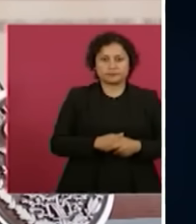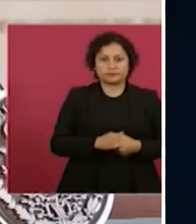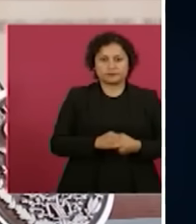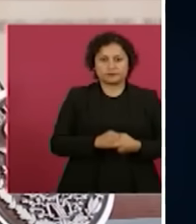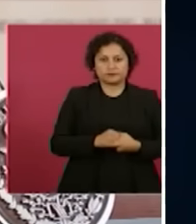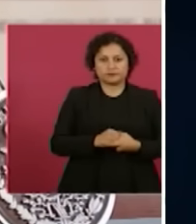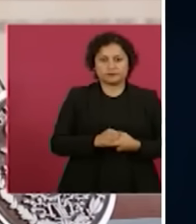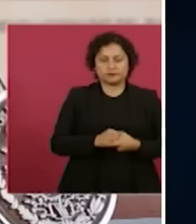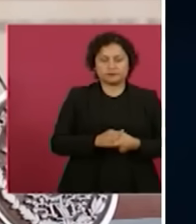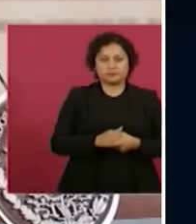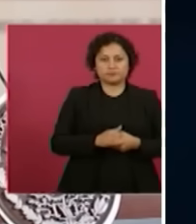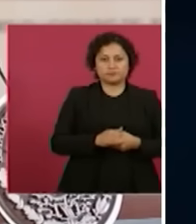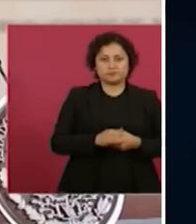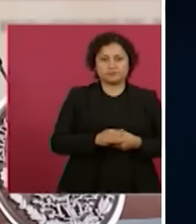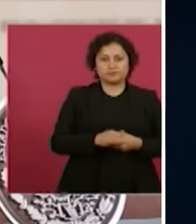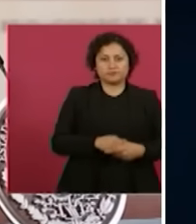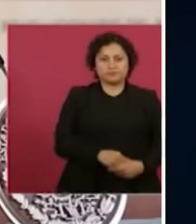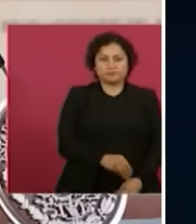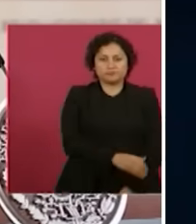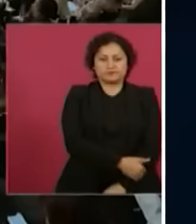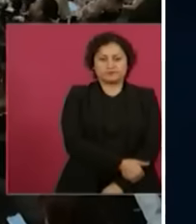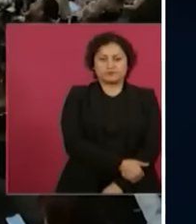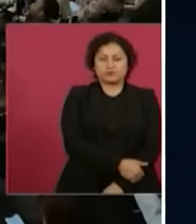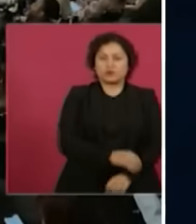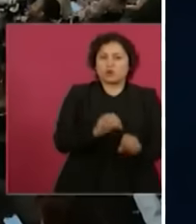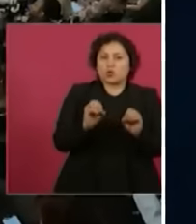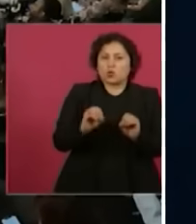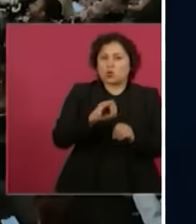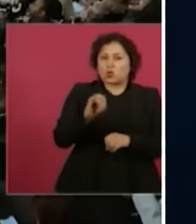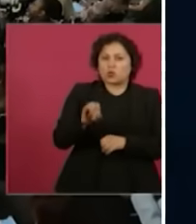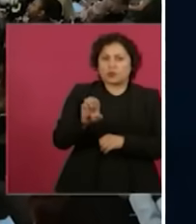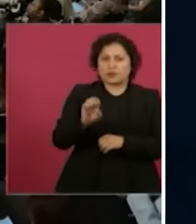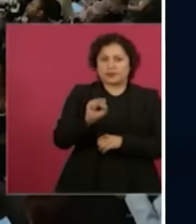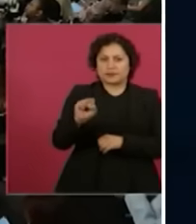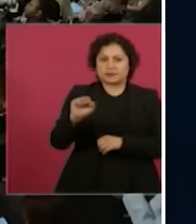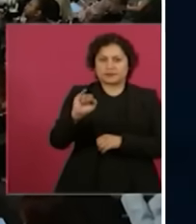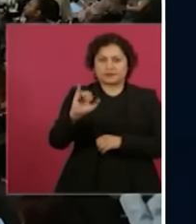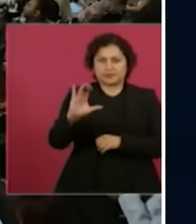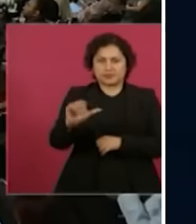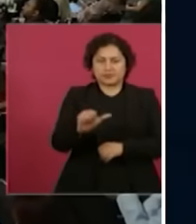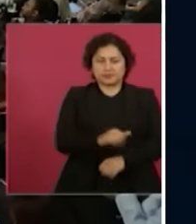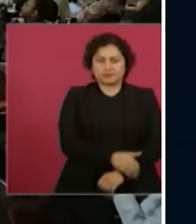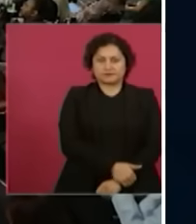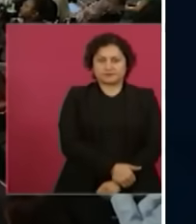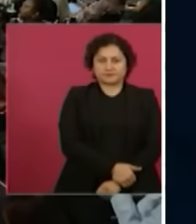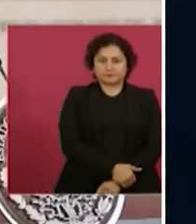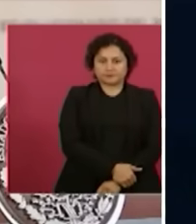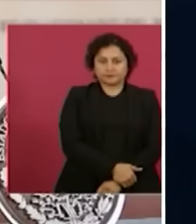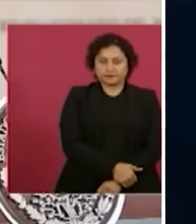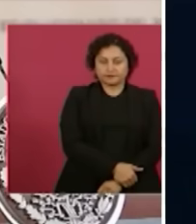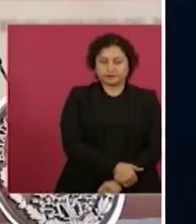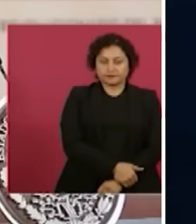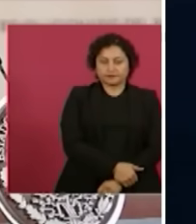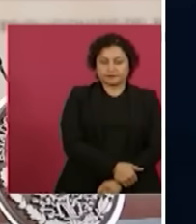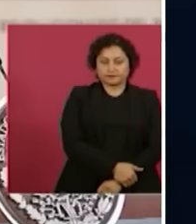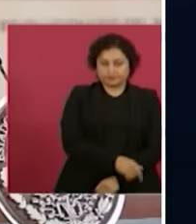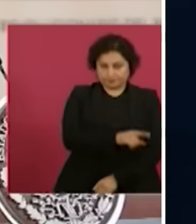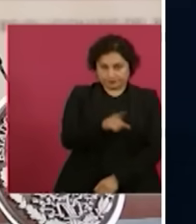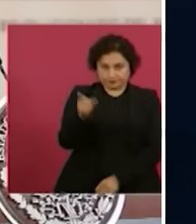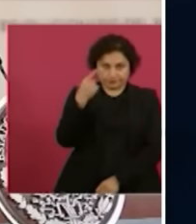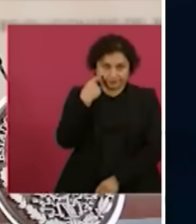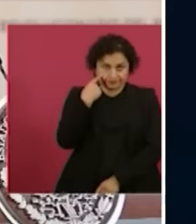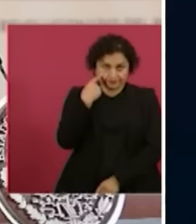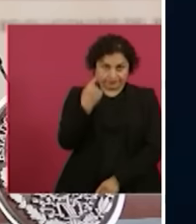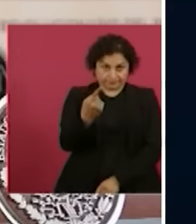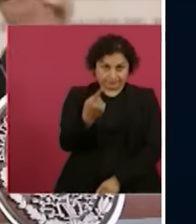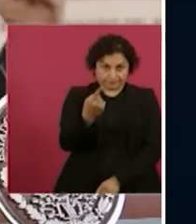a ver pronósticos del presidente reprobado como pronosticador económico el 24